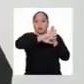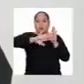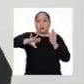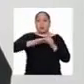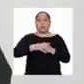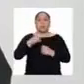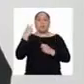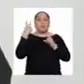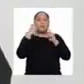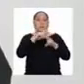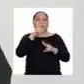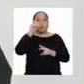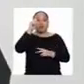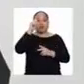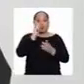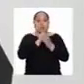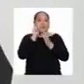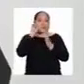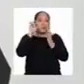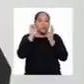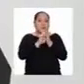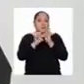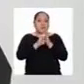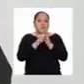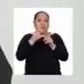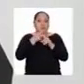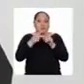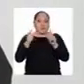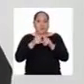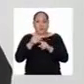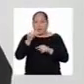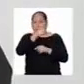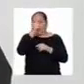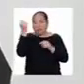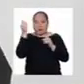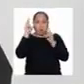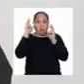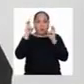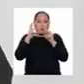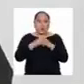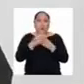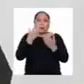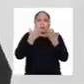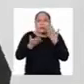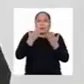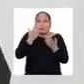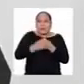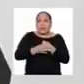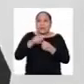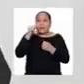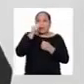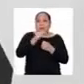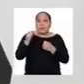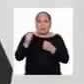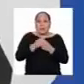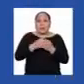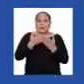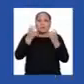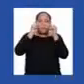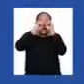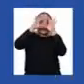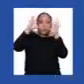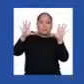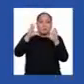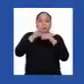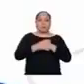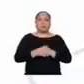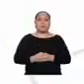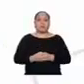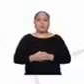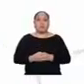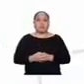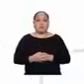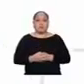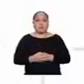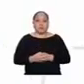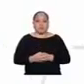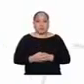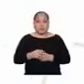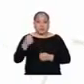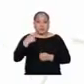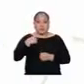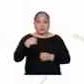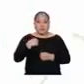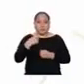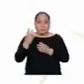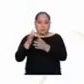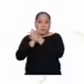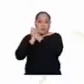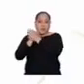Veamos un ejemplo, pero sobre otro tema. Quizá así les quede más claro. Yo